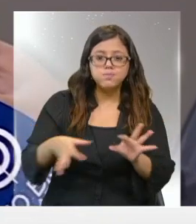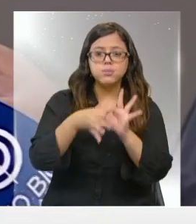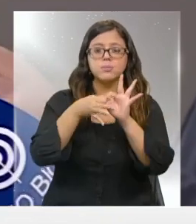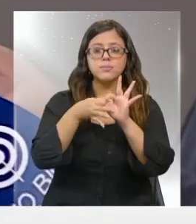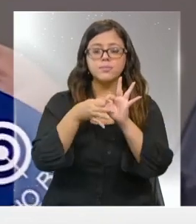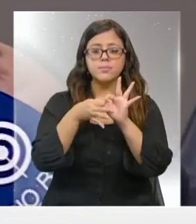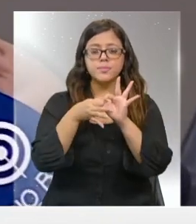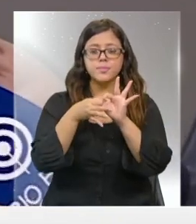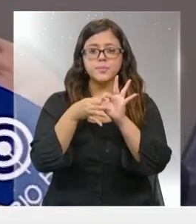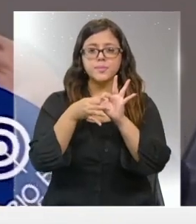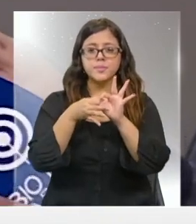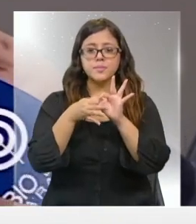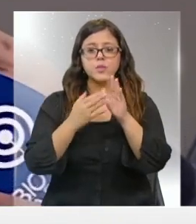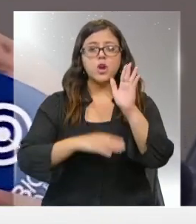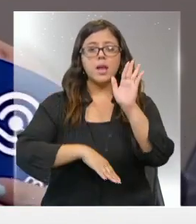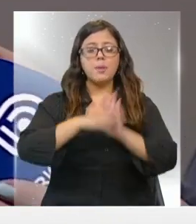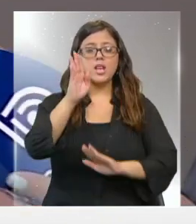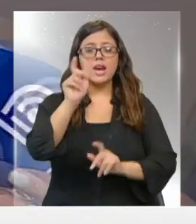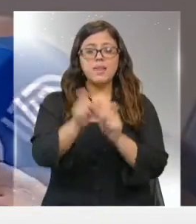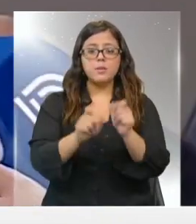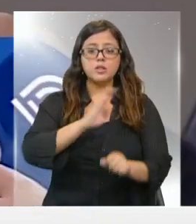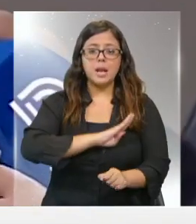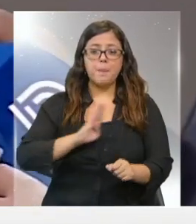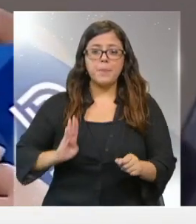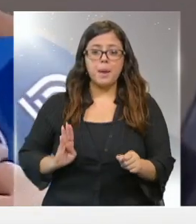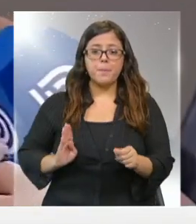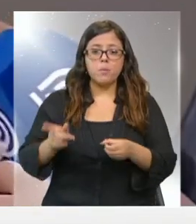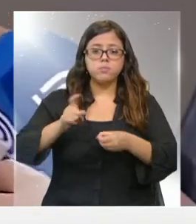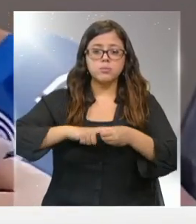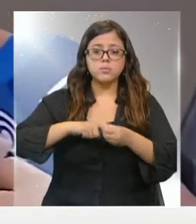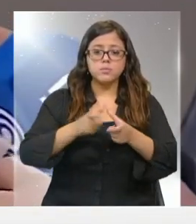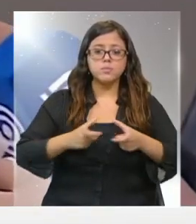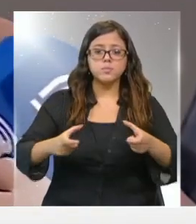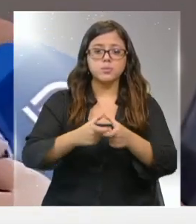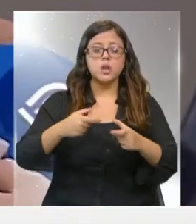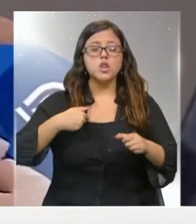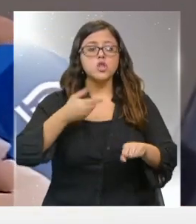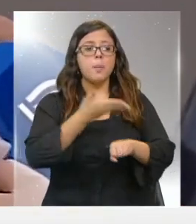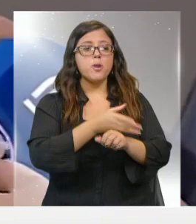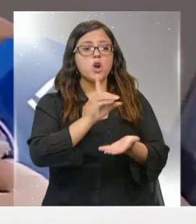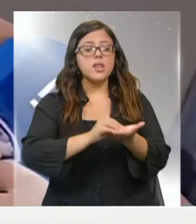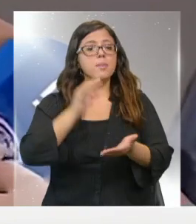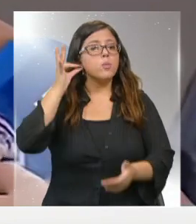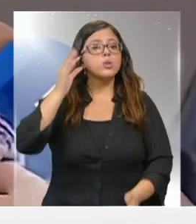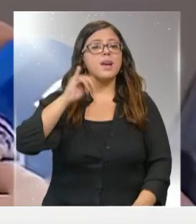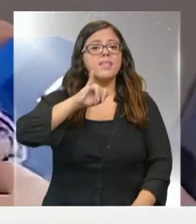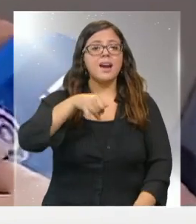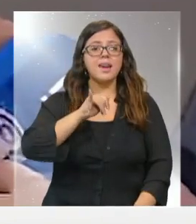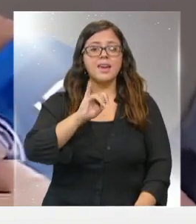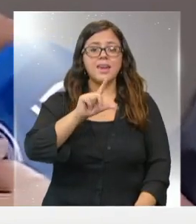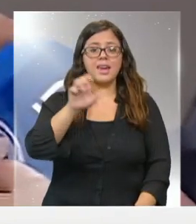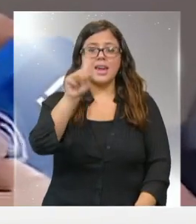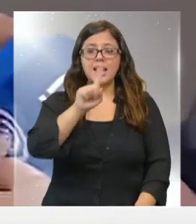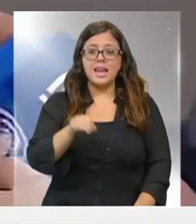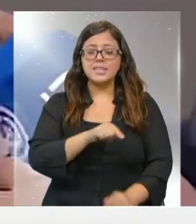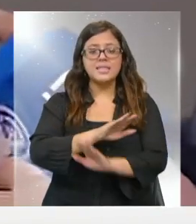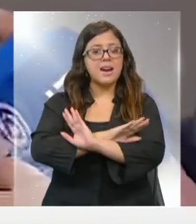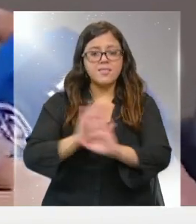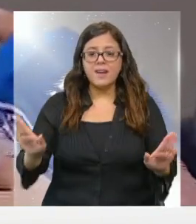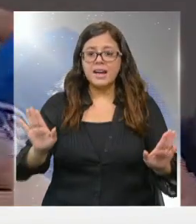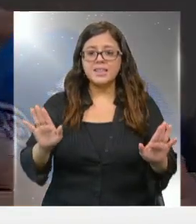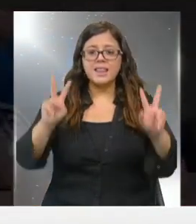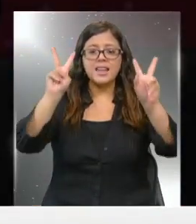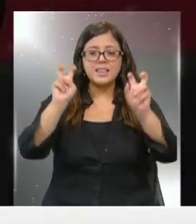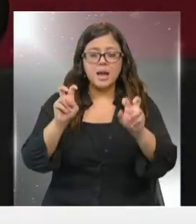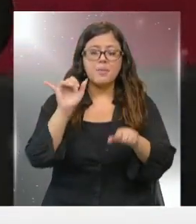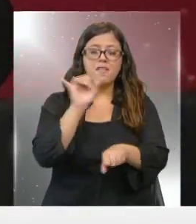con la gran mayoría de los miembros de la comisión. Yo le haría un llamado a la diputada Giles a dejar de crear expectativas falsas en la ciudadanía, a dejar